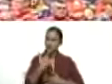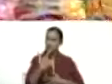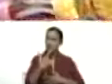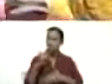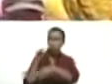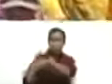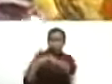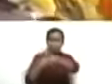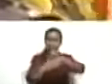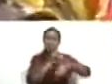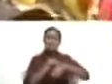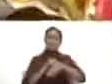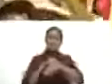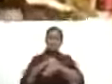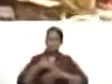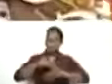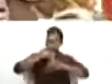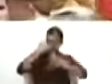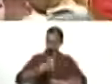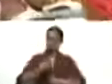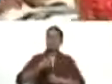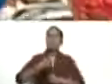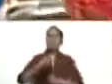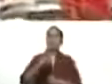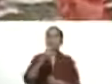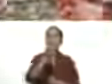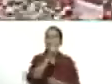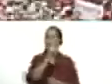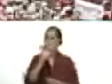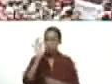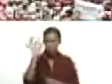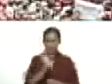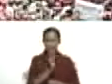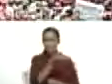estamos del lado correcto de la historia.